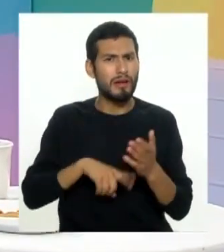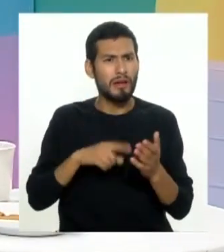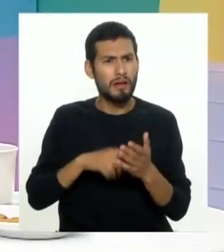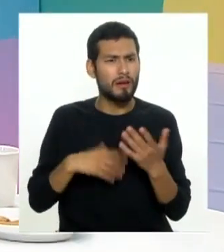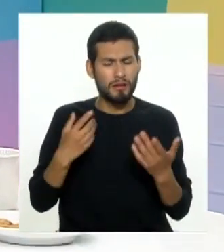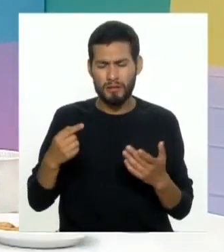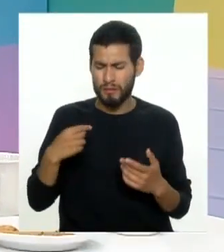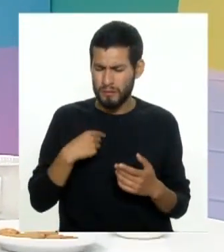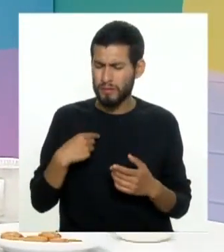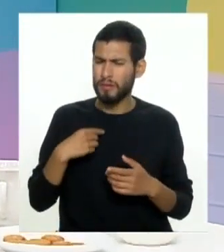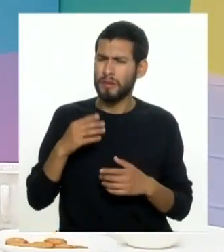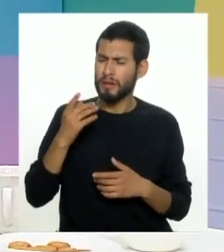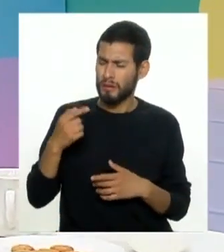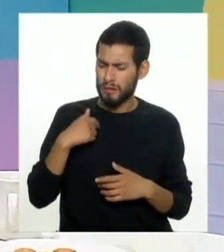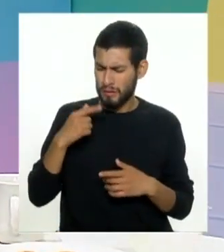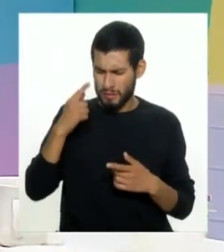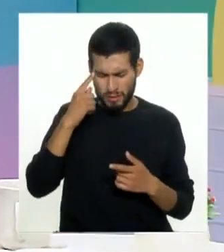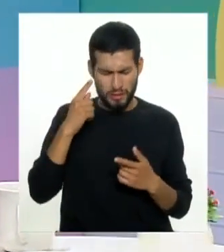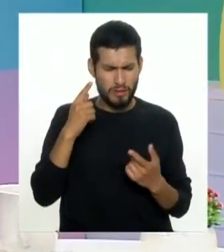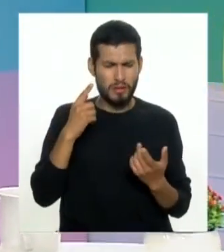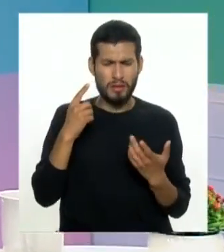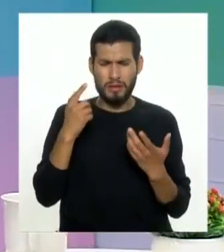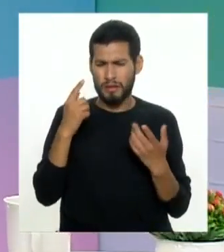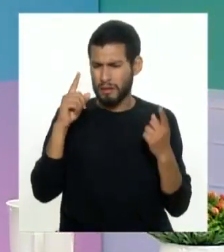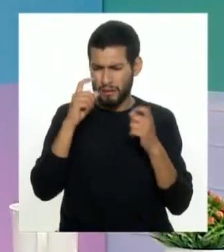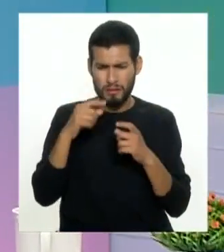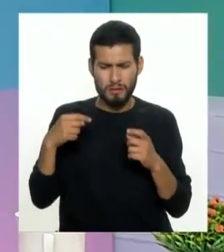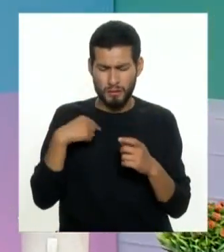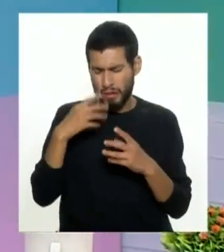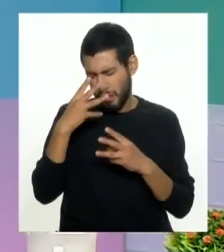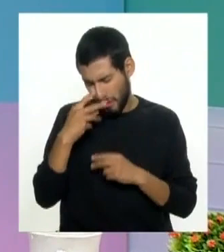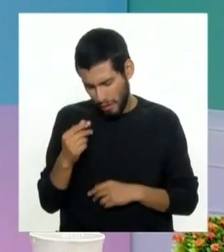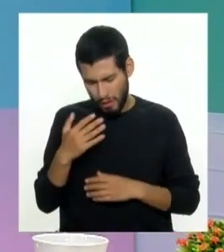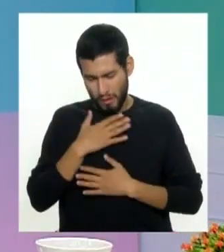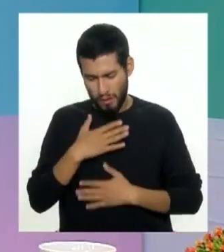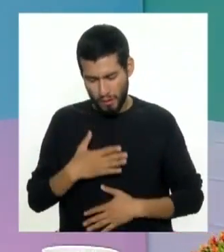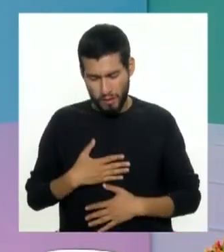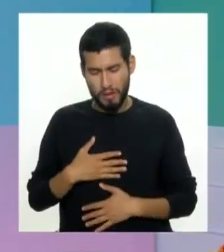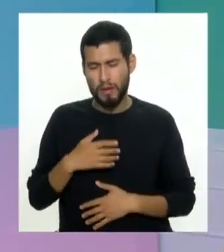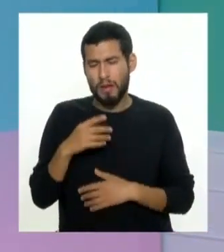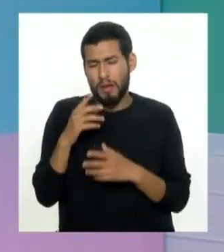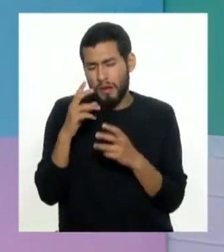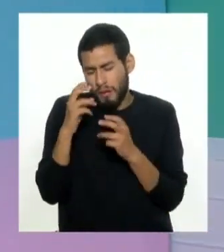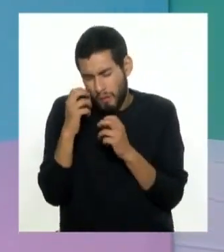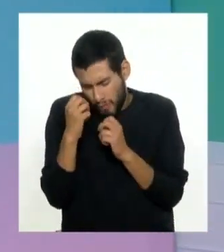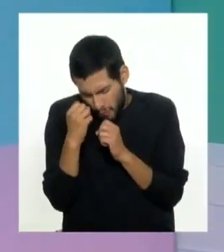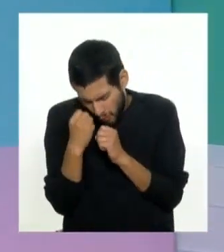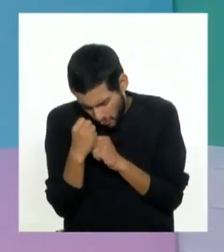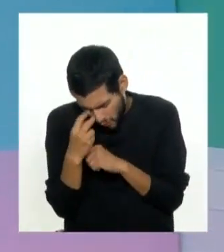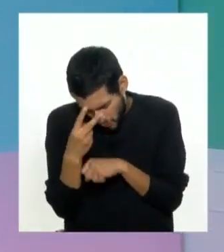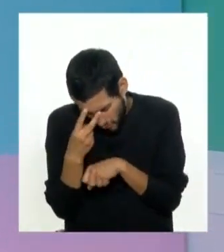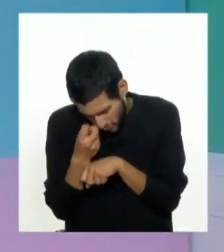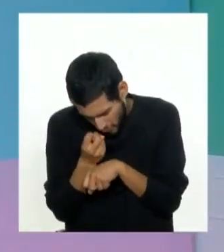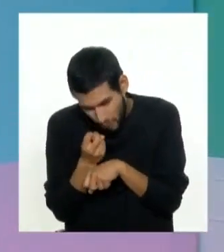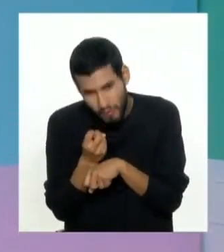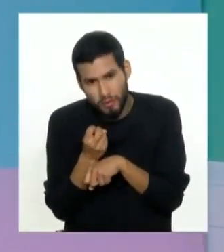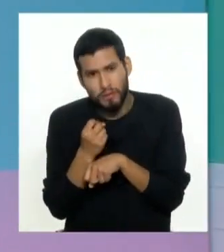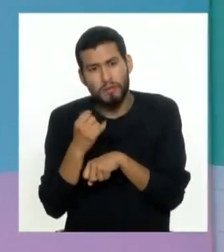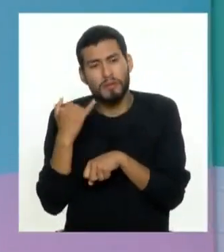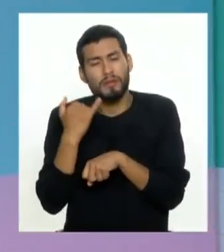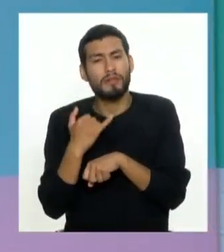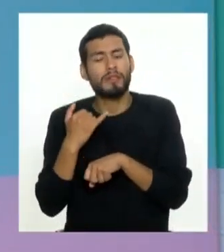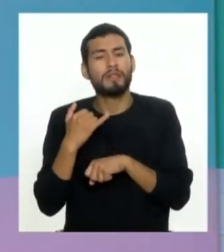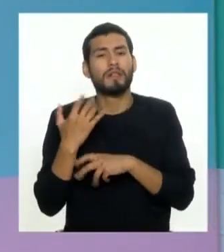deben eso. Entro a una crisis de desvanecimiento. Mi cuerpo se empieza a encoger, se empieza